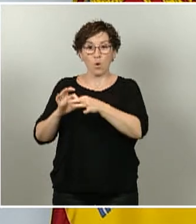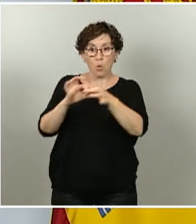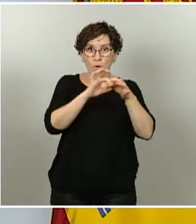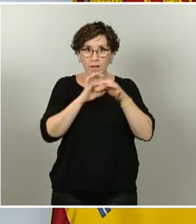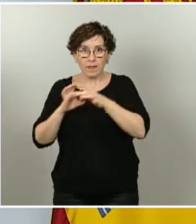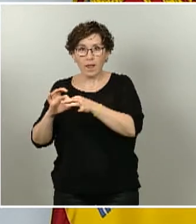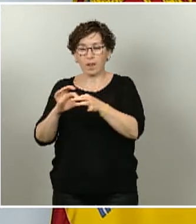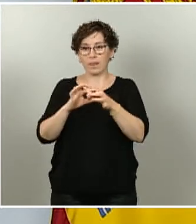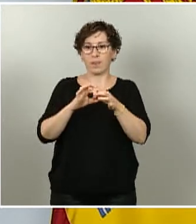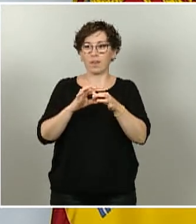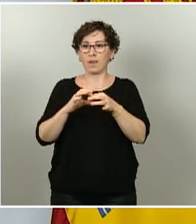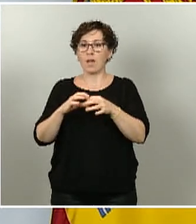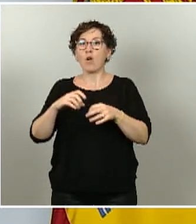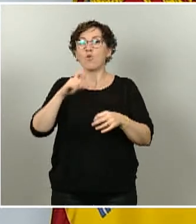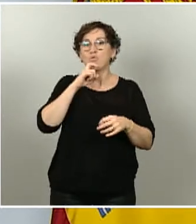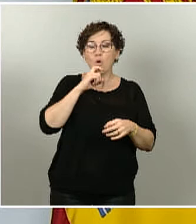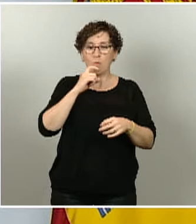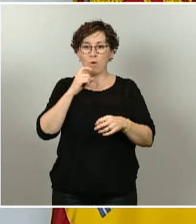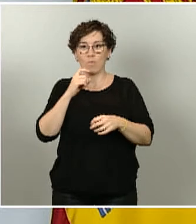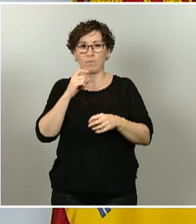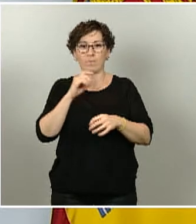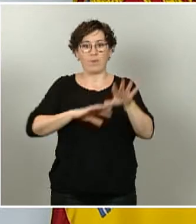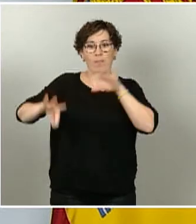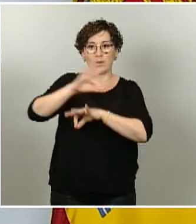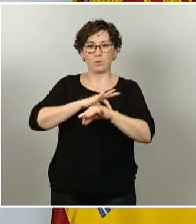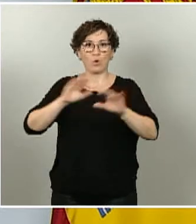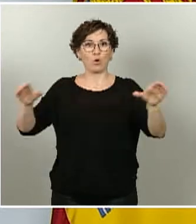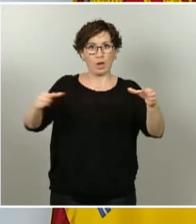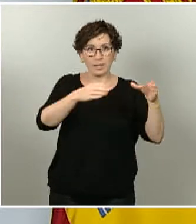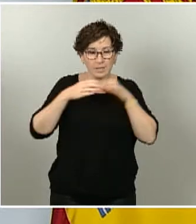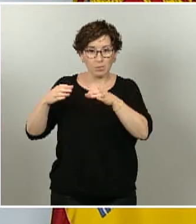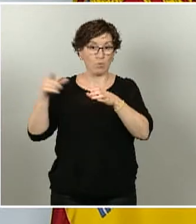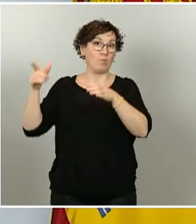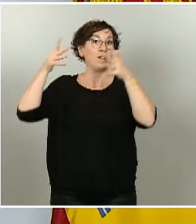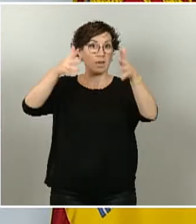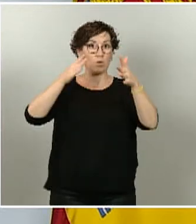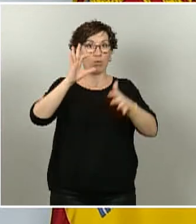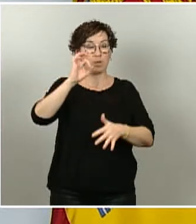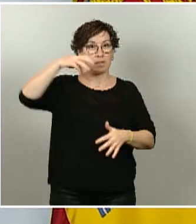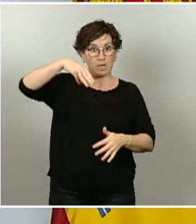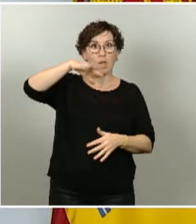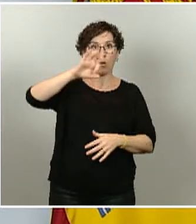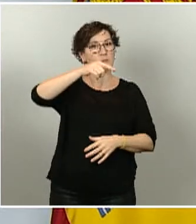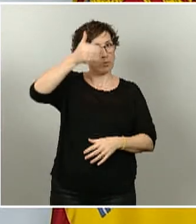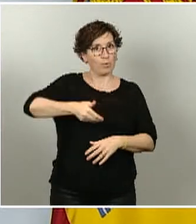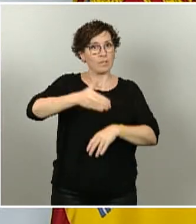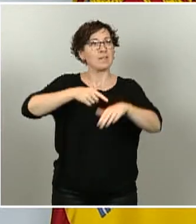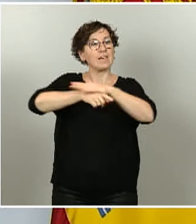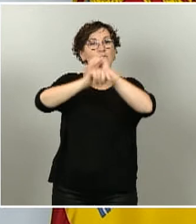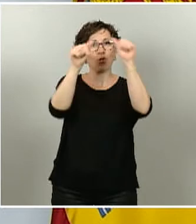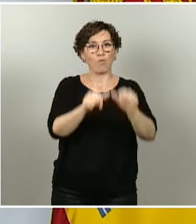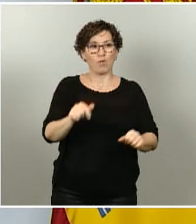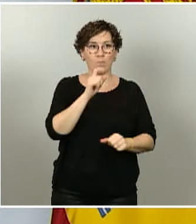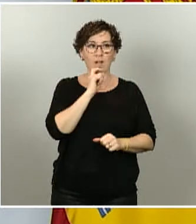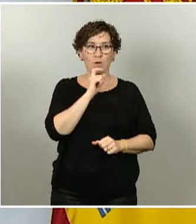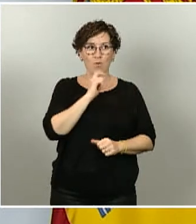actuar colectivamente, tal y como recomienda la Organización Mundial de la Salud. Y, en última instancia, otro factor que también